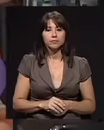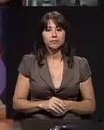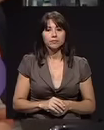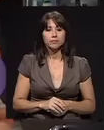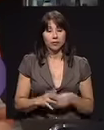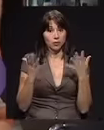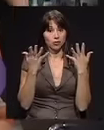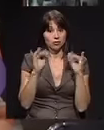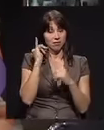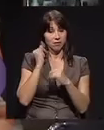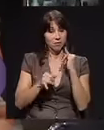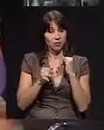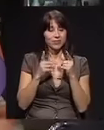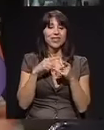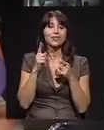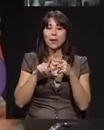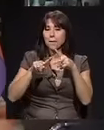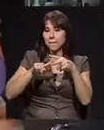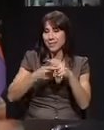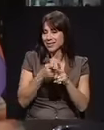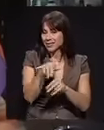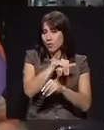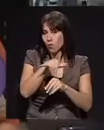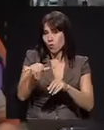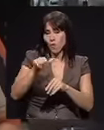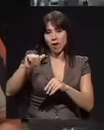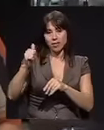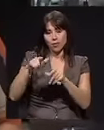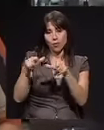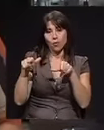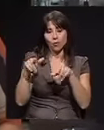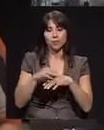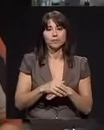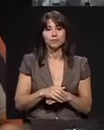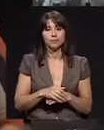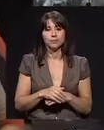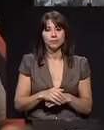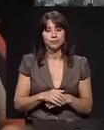Ok, ya después de haber terminado acá, empezamos del otro lado igual.